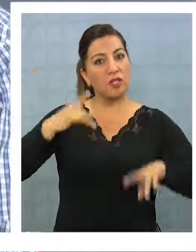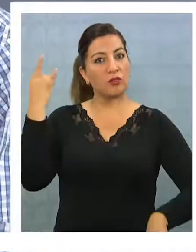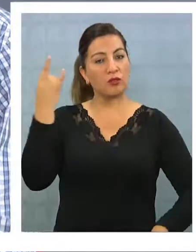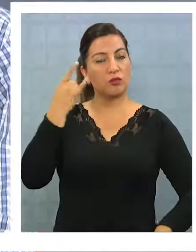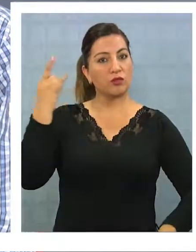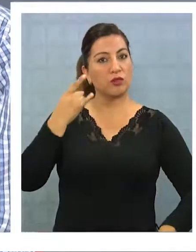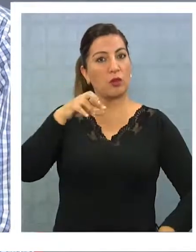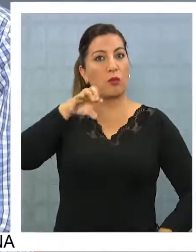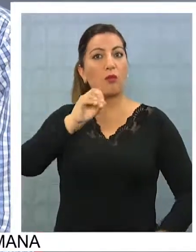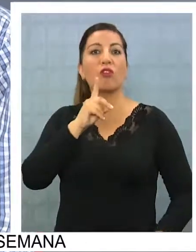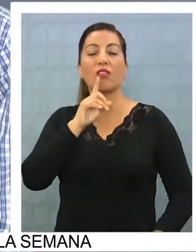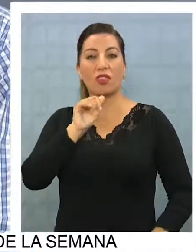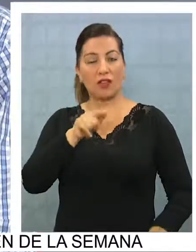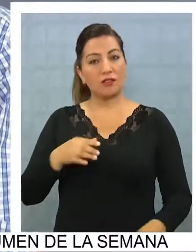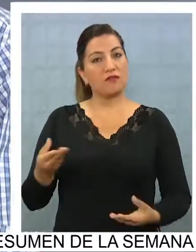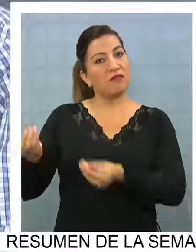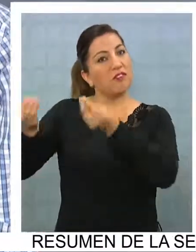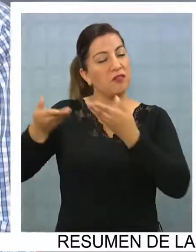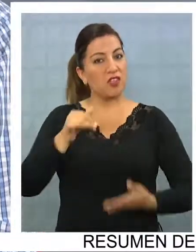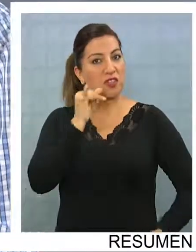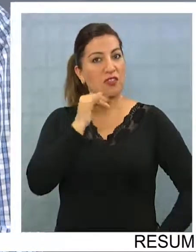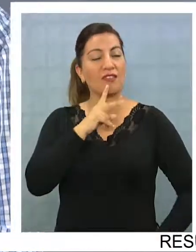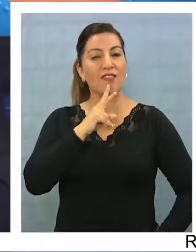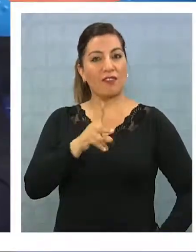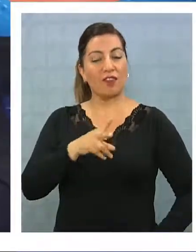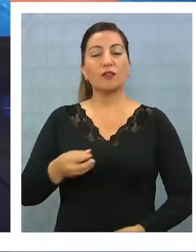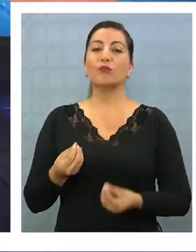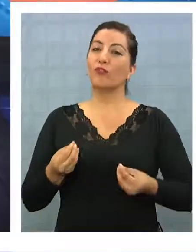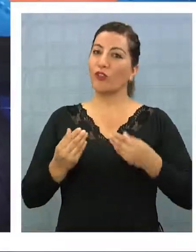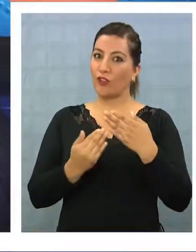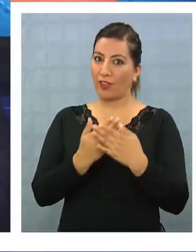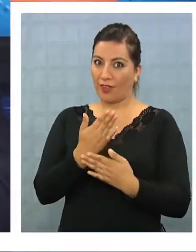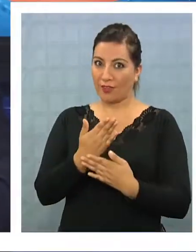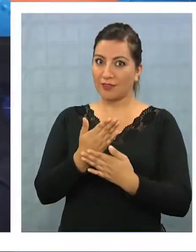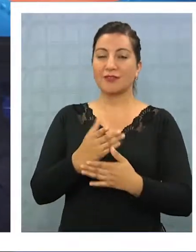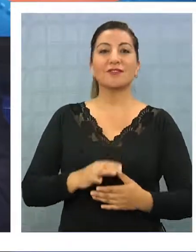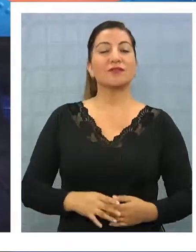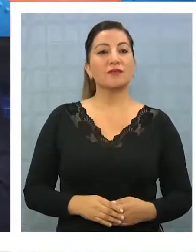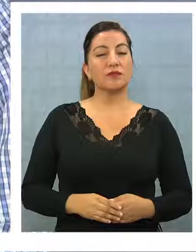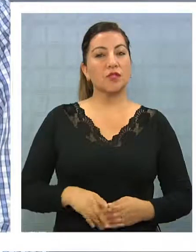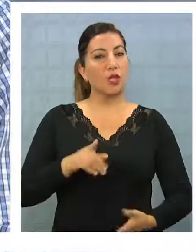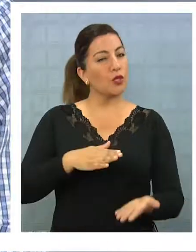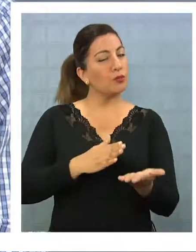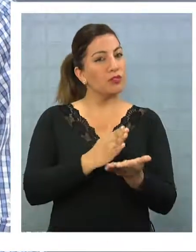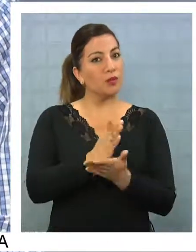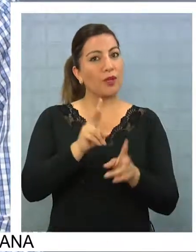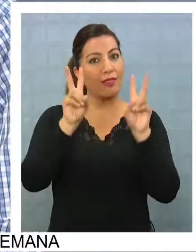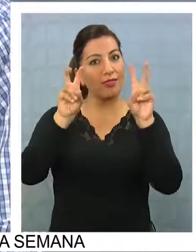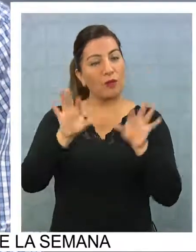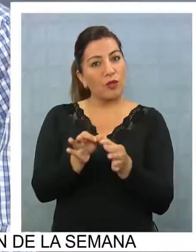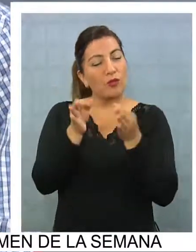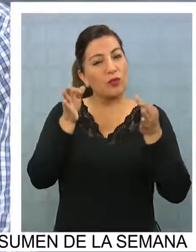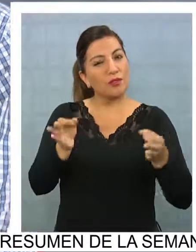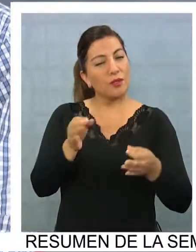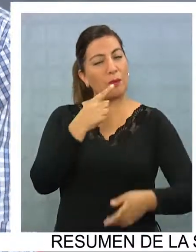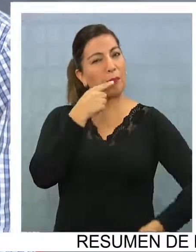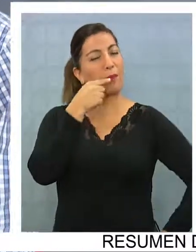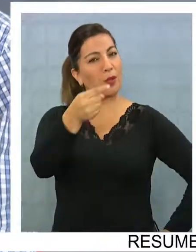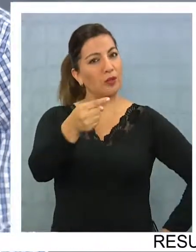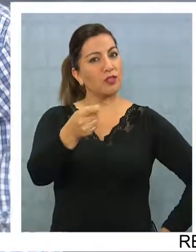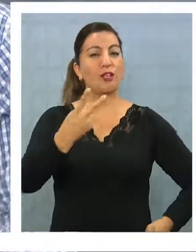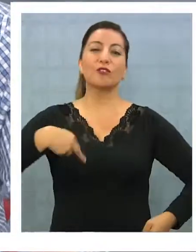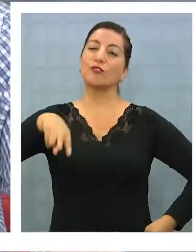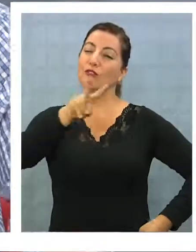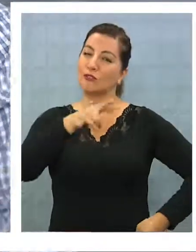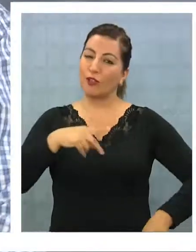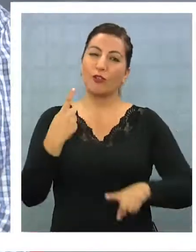Universidad Diego Portales. José Joaquín Brunner, bienvenido a Iquique Televisión. Muy buenos días. Partamos por el tema de educación. ¿Qué